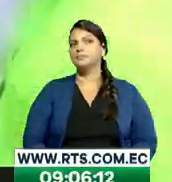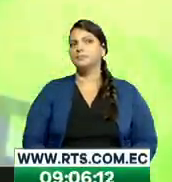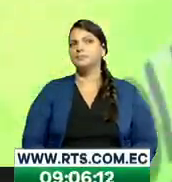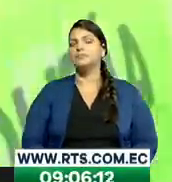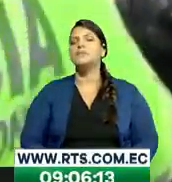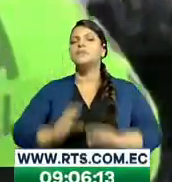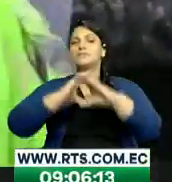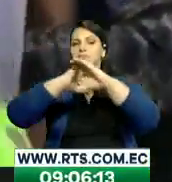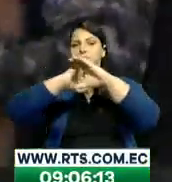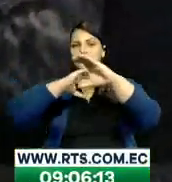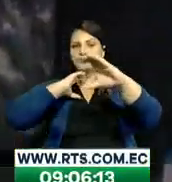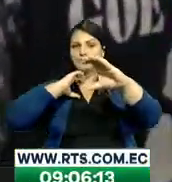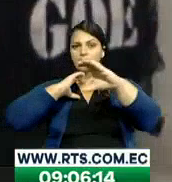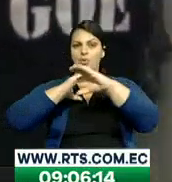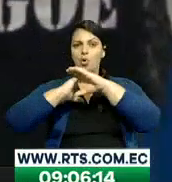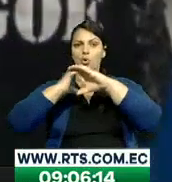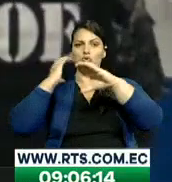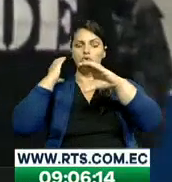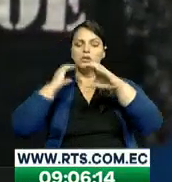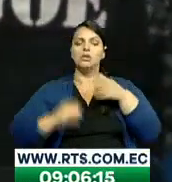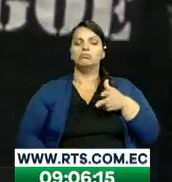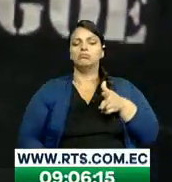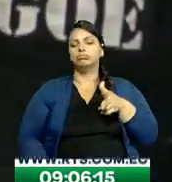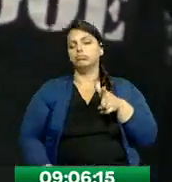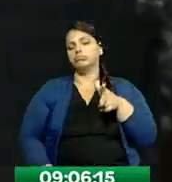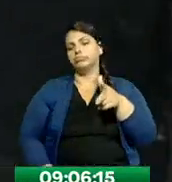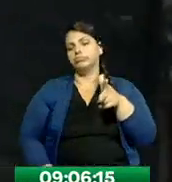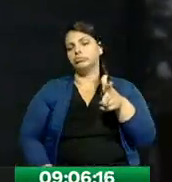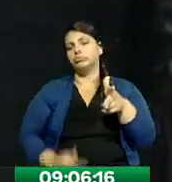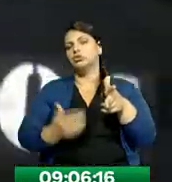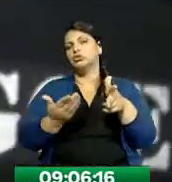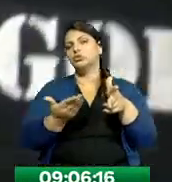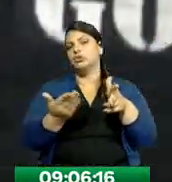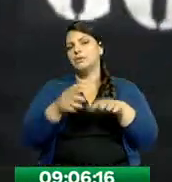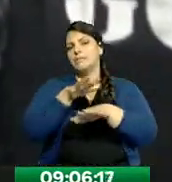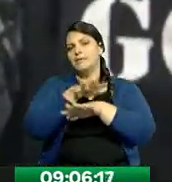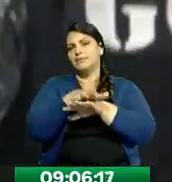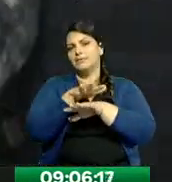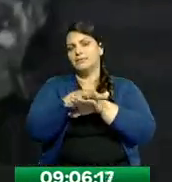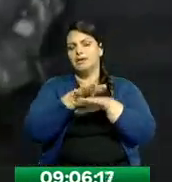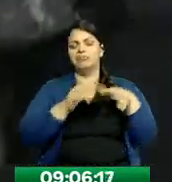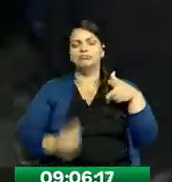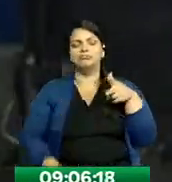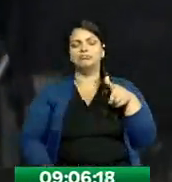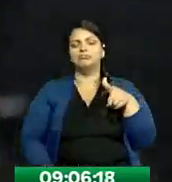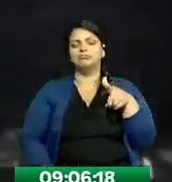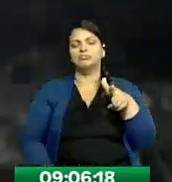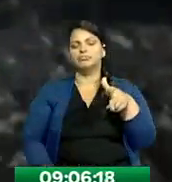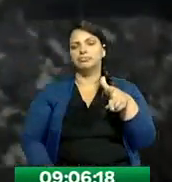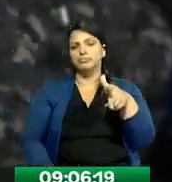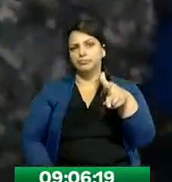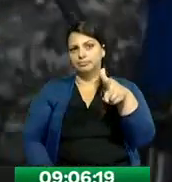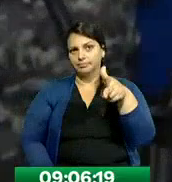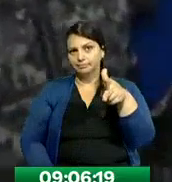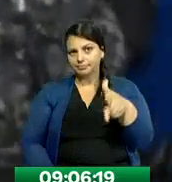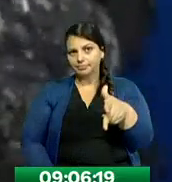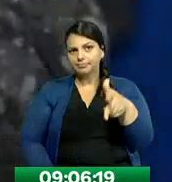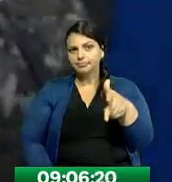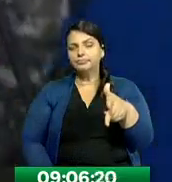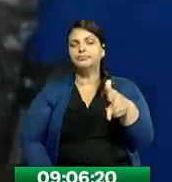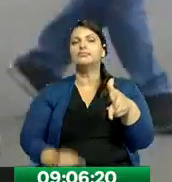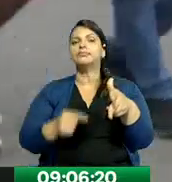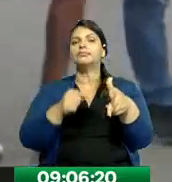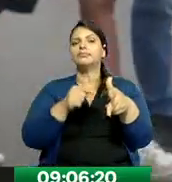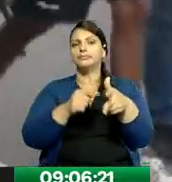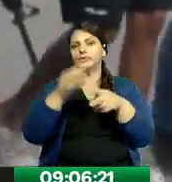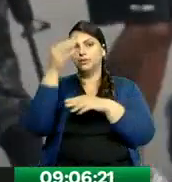Elementos de la Policía Judicial de la subzona El Oro, mediante técnicas investigativas, lograron la captura de 2 presuntos